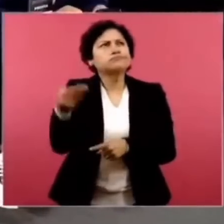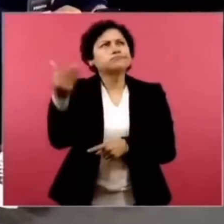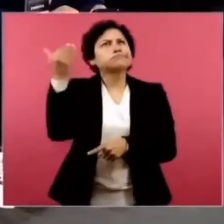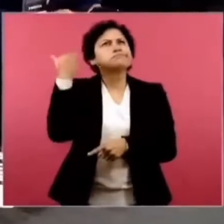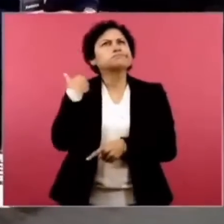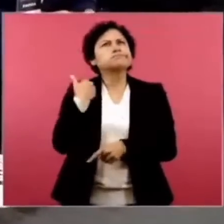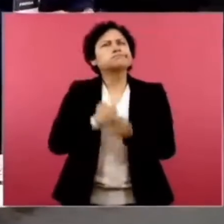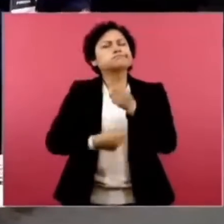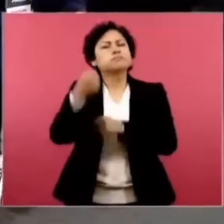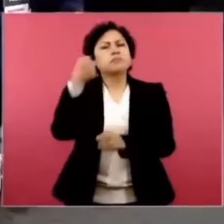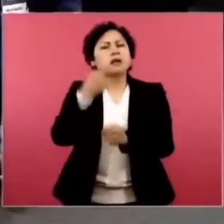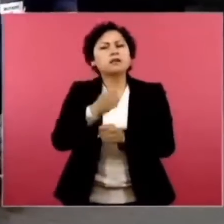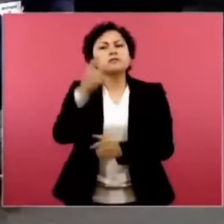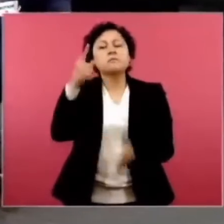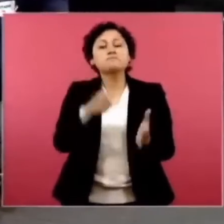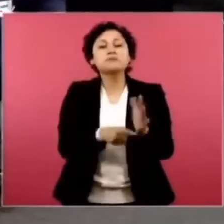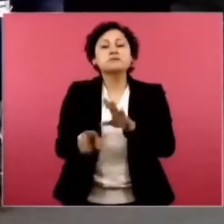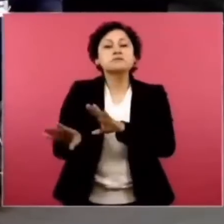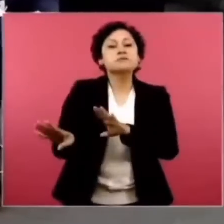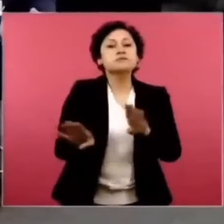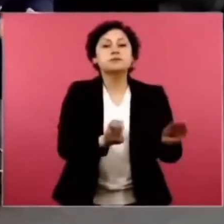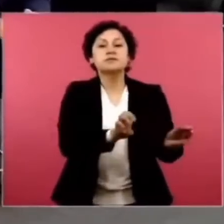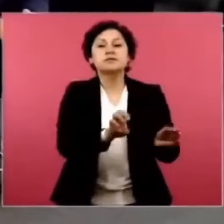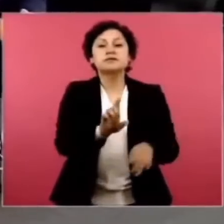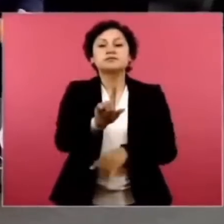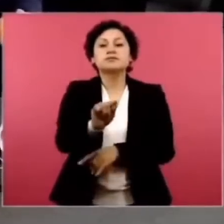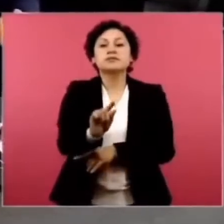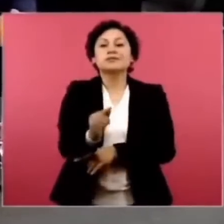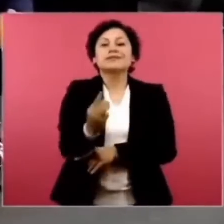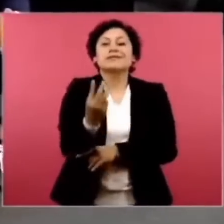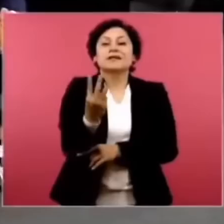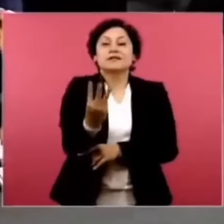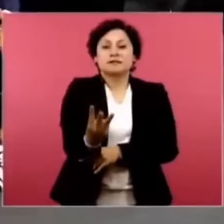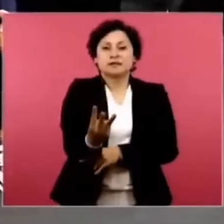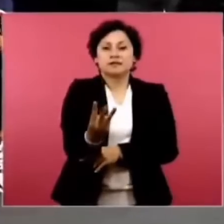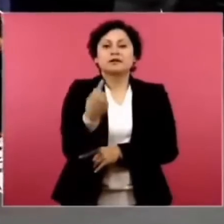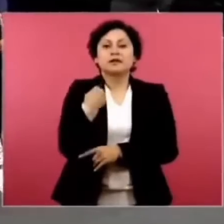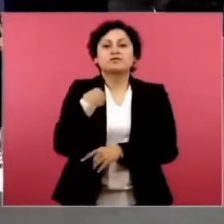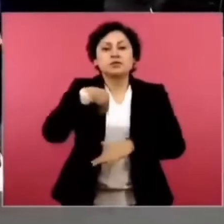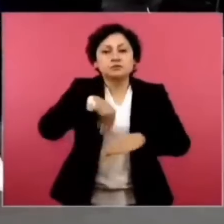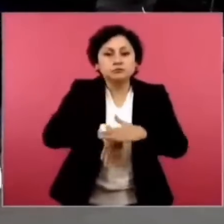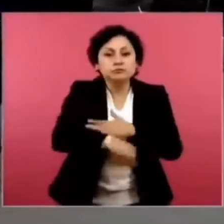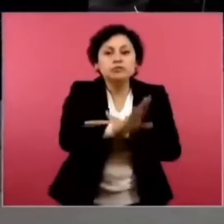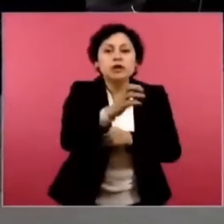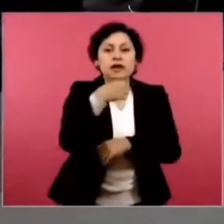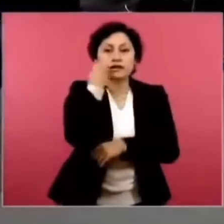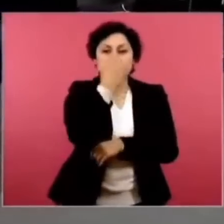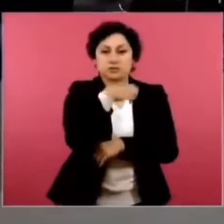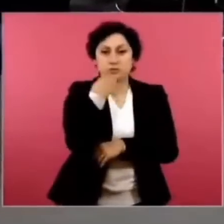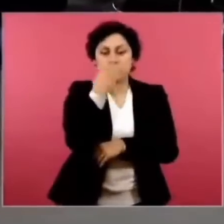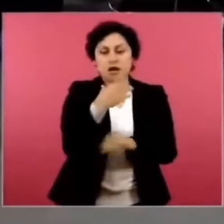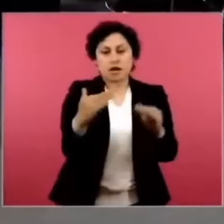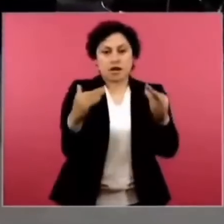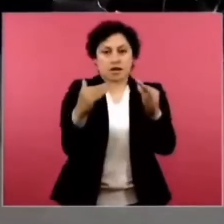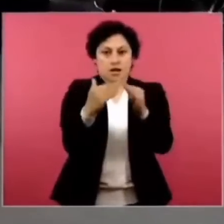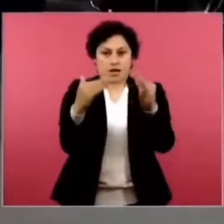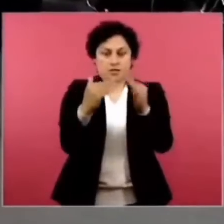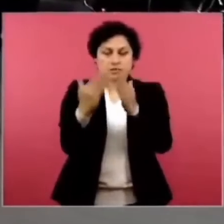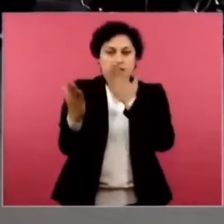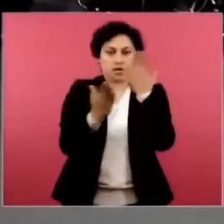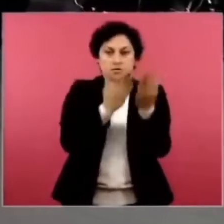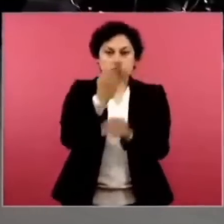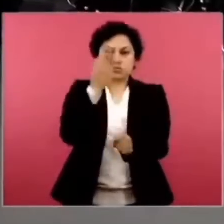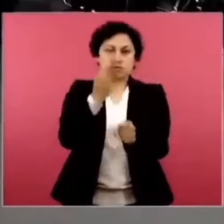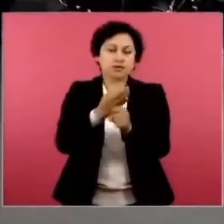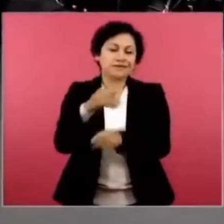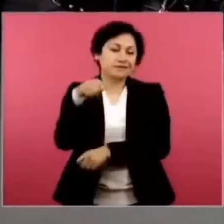de 1973 a estudiar en la casa del estudiante tabasqueño, aquí en Violeta,